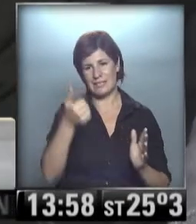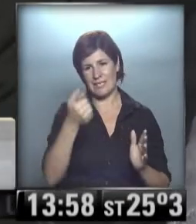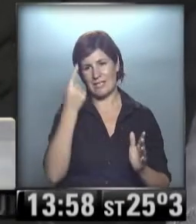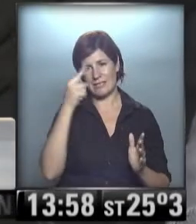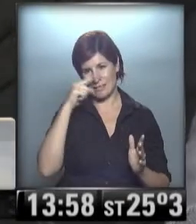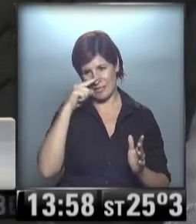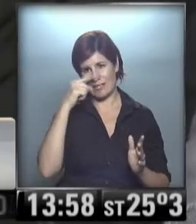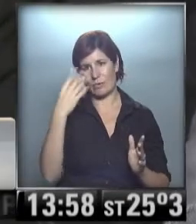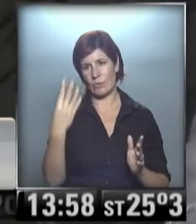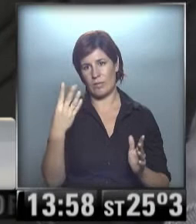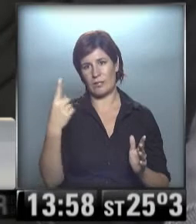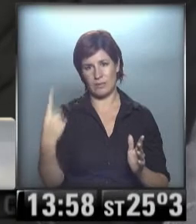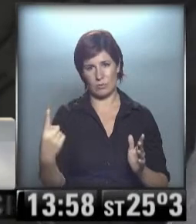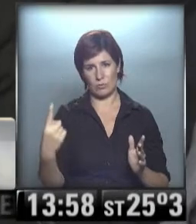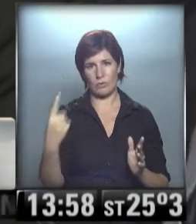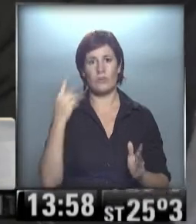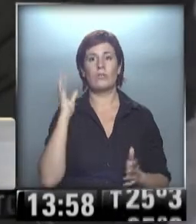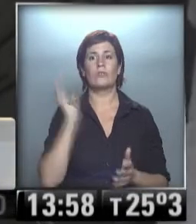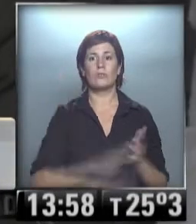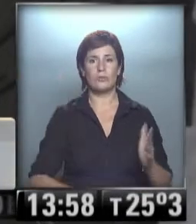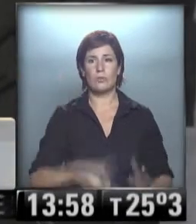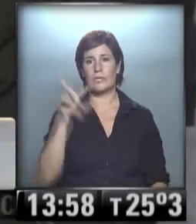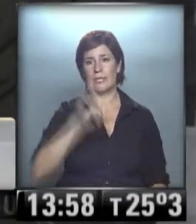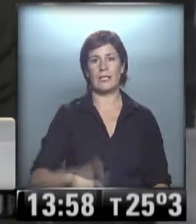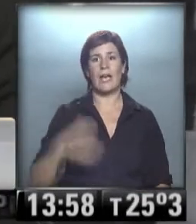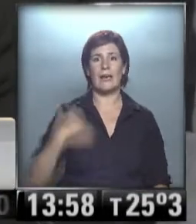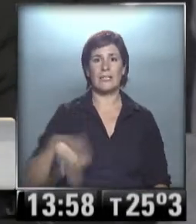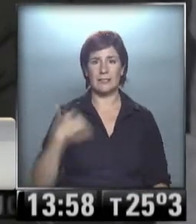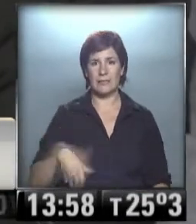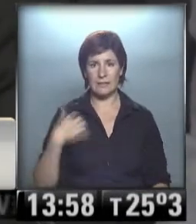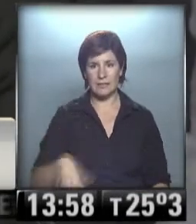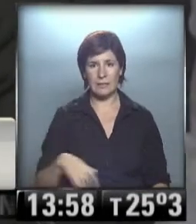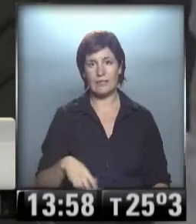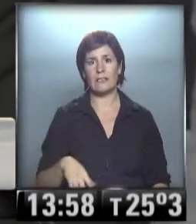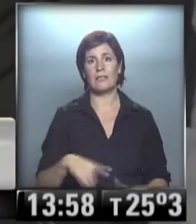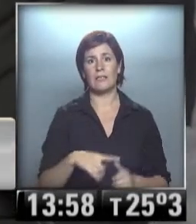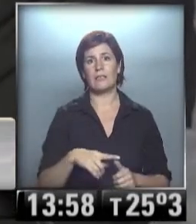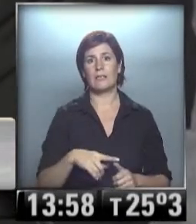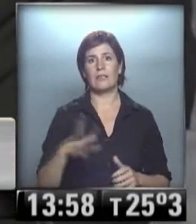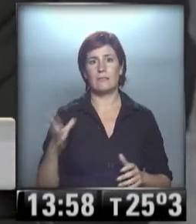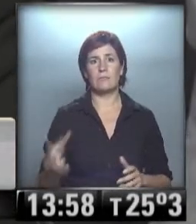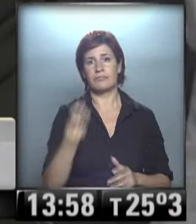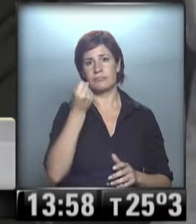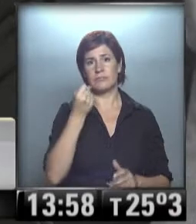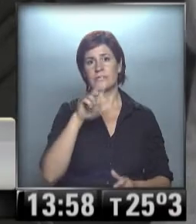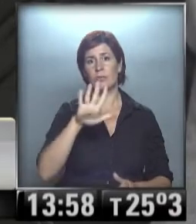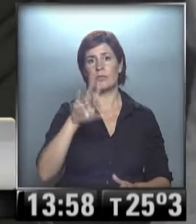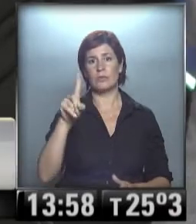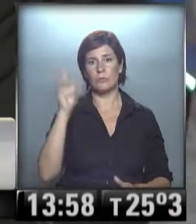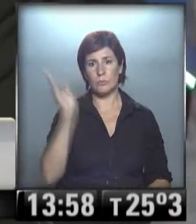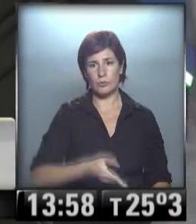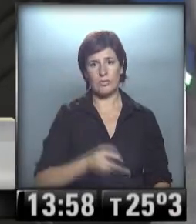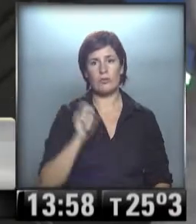26.741 de soberanía hidrocarburífera y declarando sujeto a expropiación el 51% de las acciones de